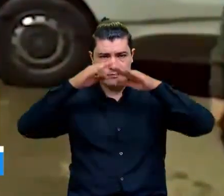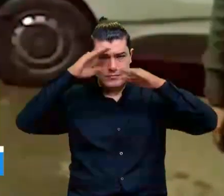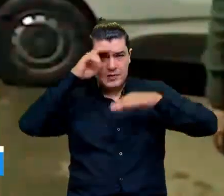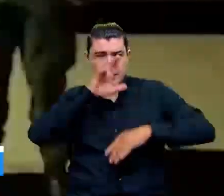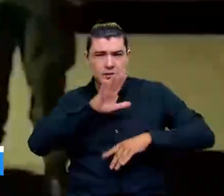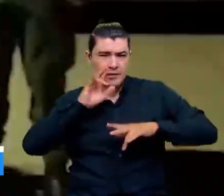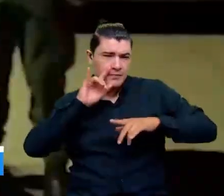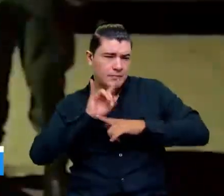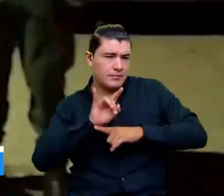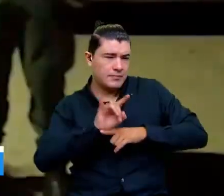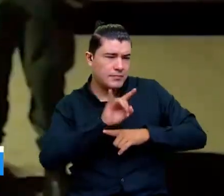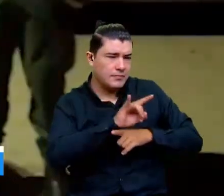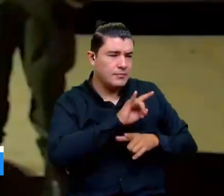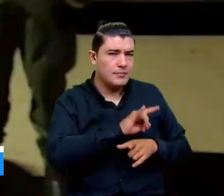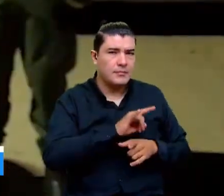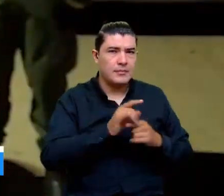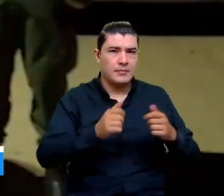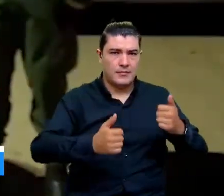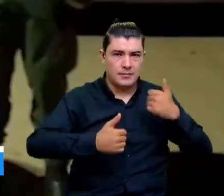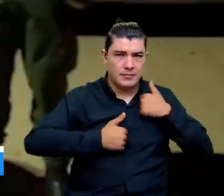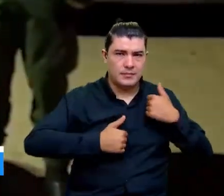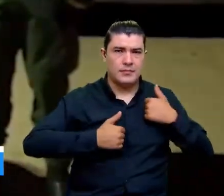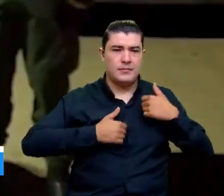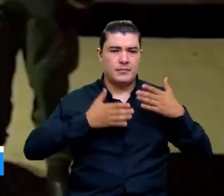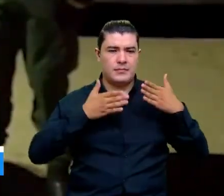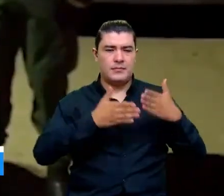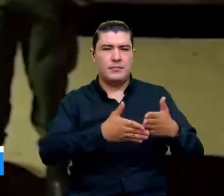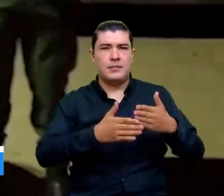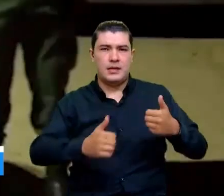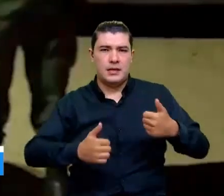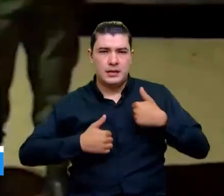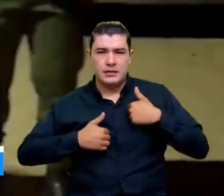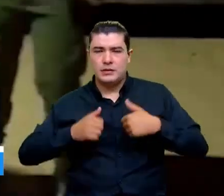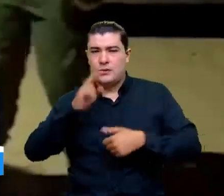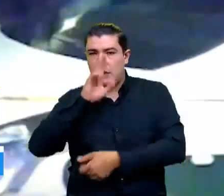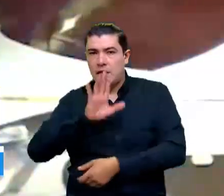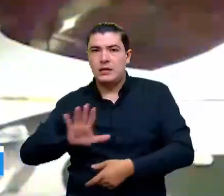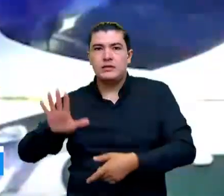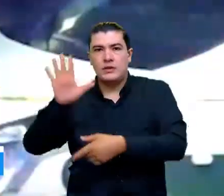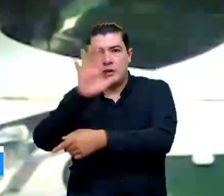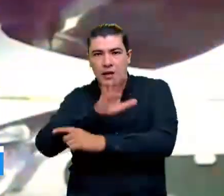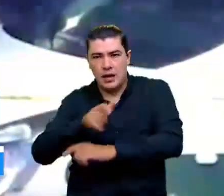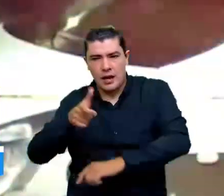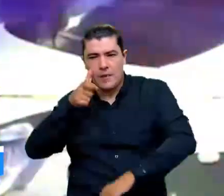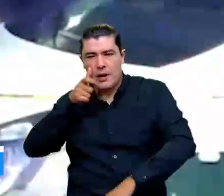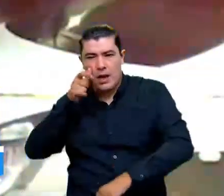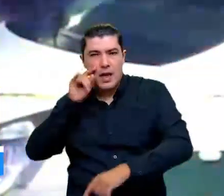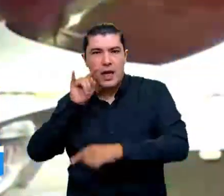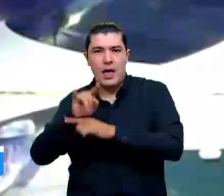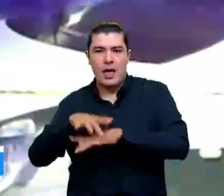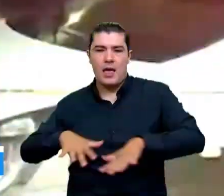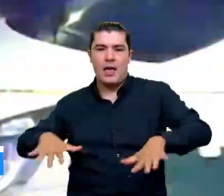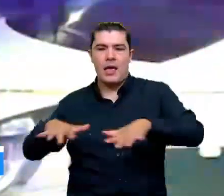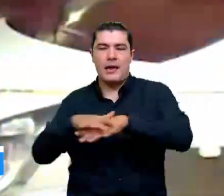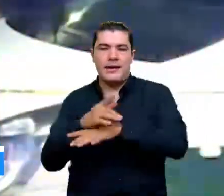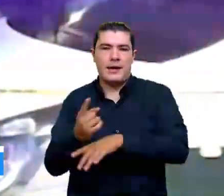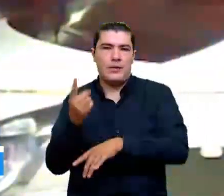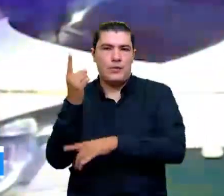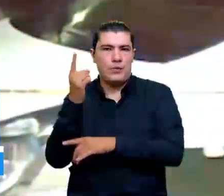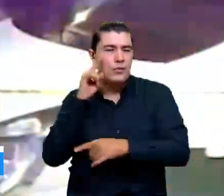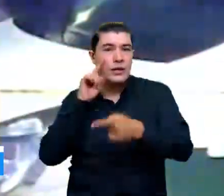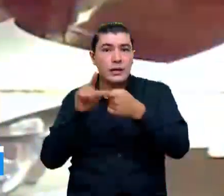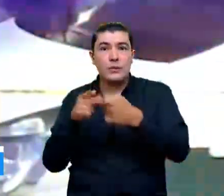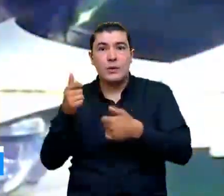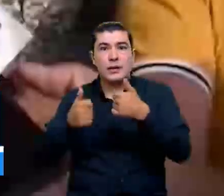Policía Nacional, del Ejército Nacional, de la Armada Nacional en Barranca Bermeja y en todo lo que es la jurisdicción del distrito número 1, con el fin de